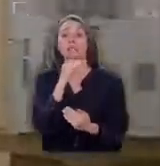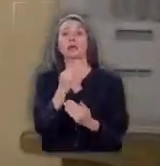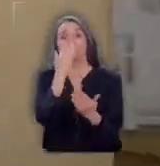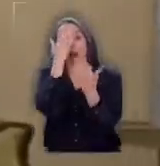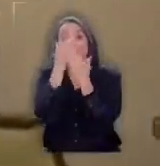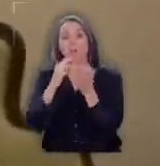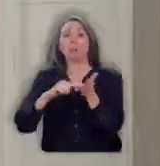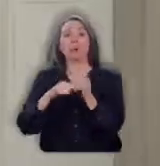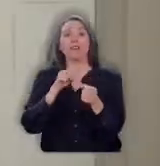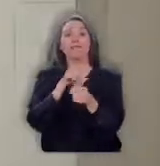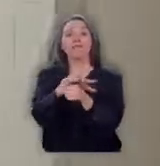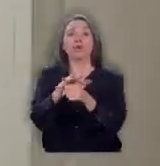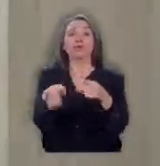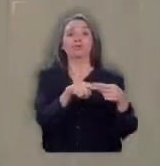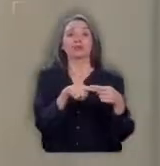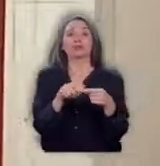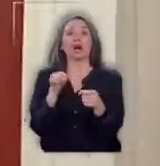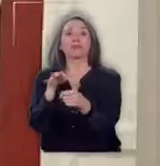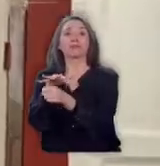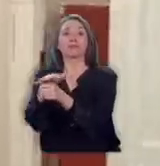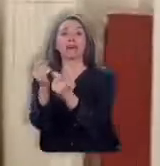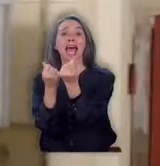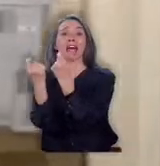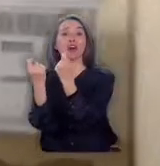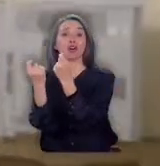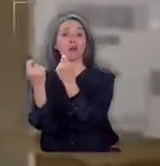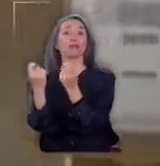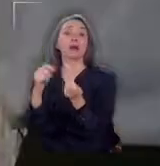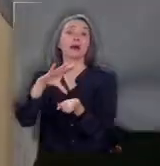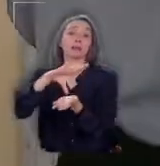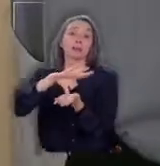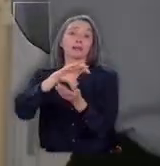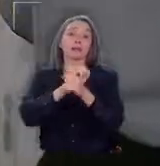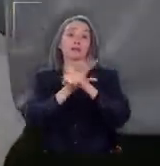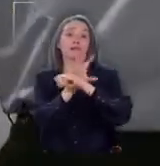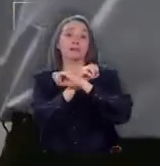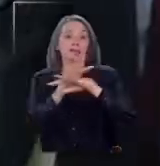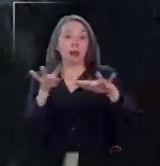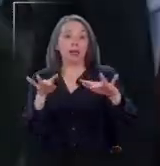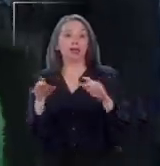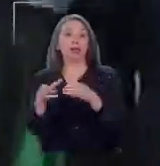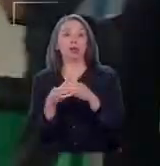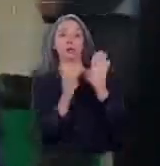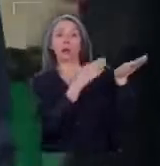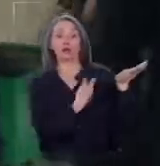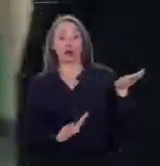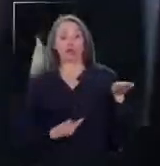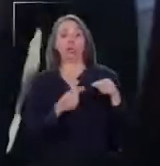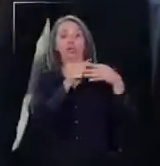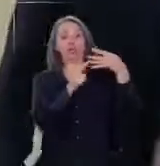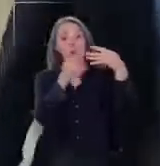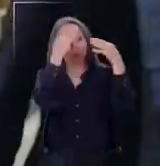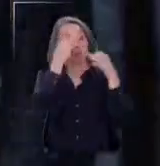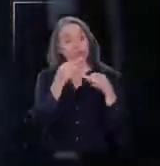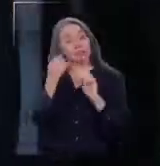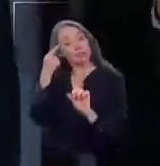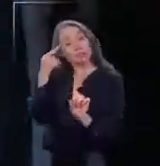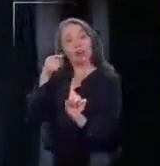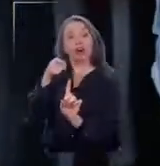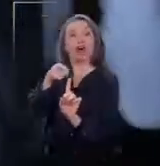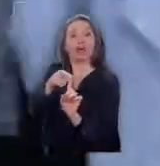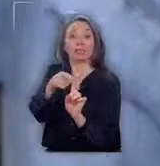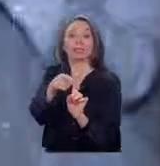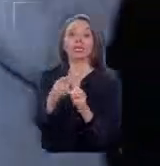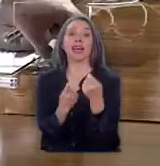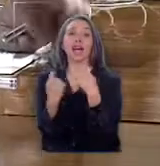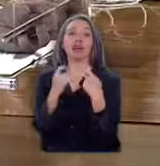sociales y económicos que está dejando la pandemia por parte del oficialismo la propuesta añade un paquete de medidas que también tenga énfasis en la